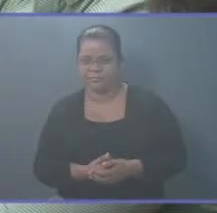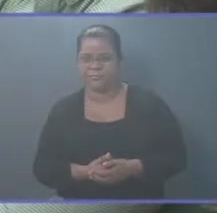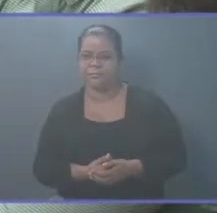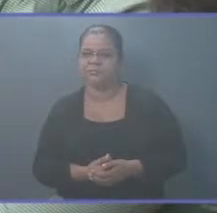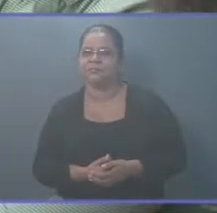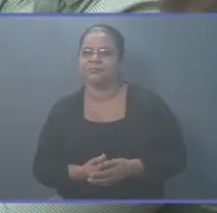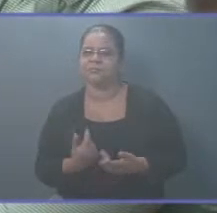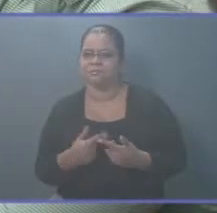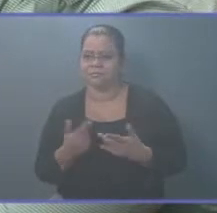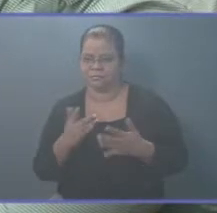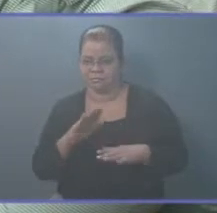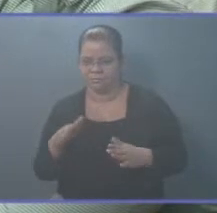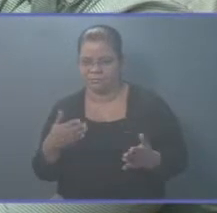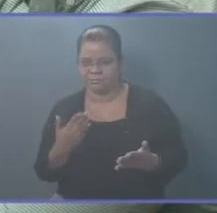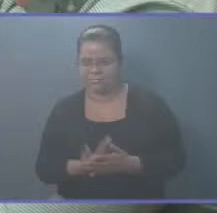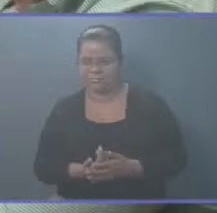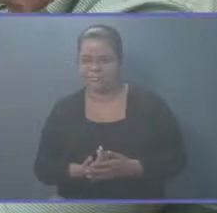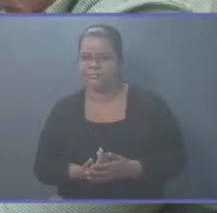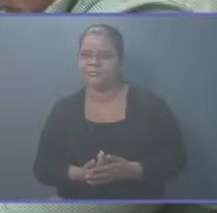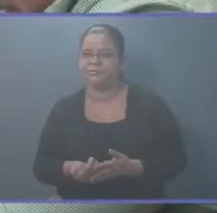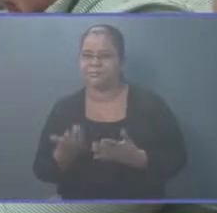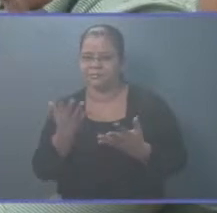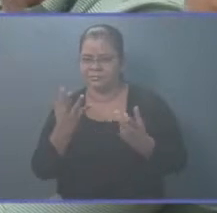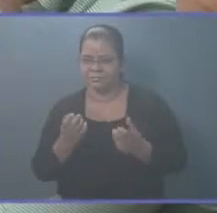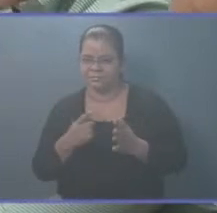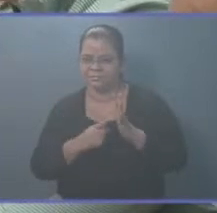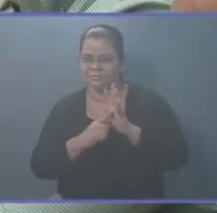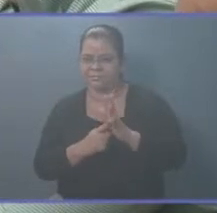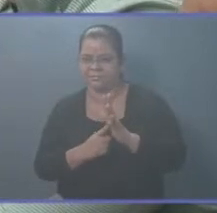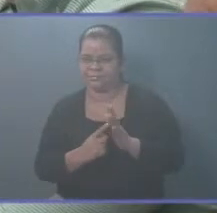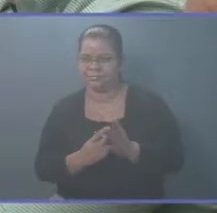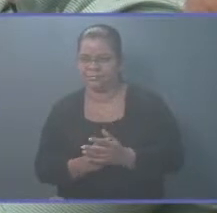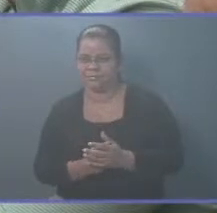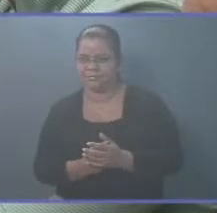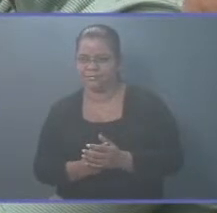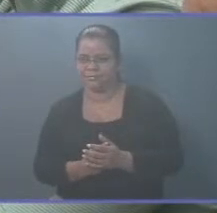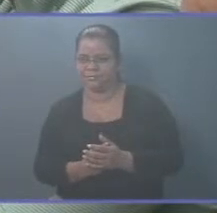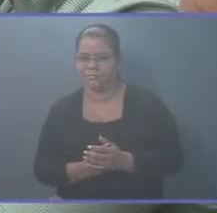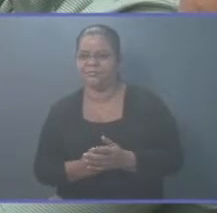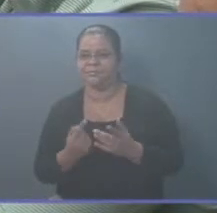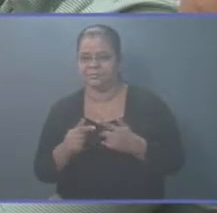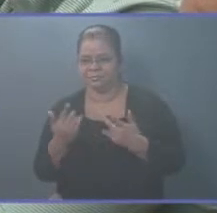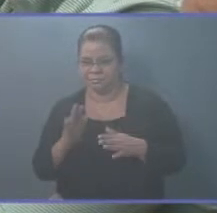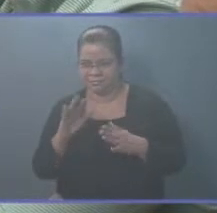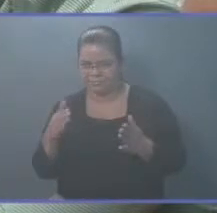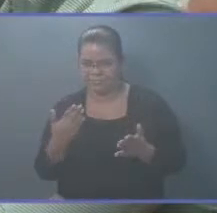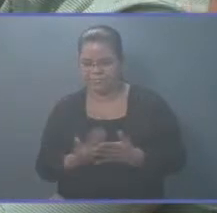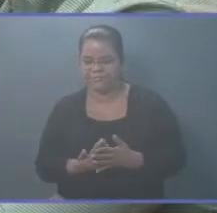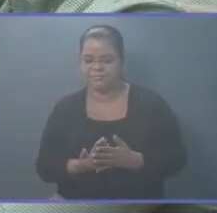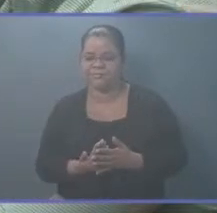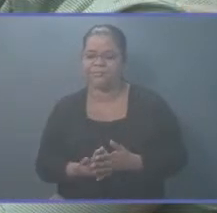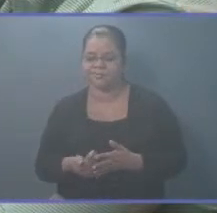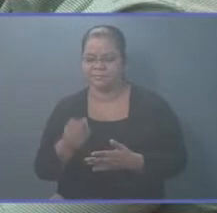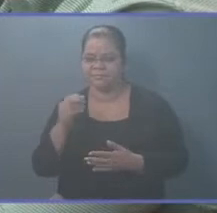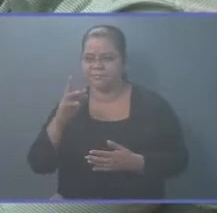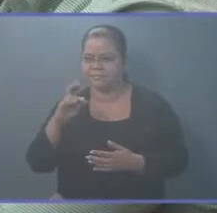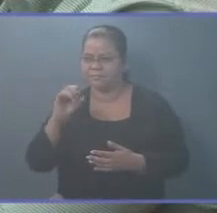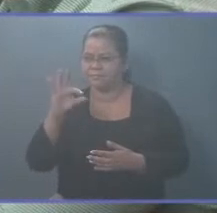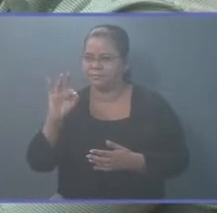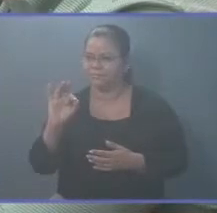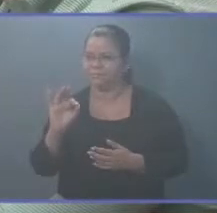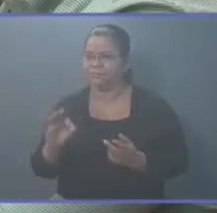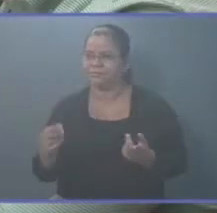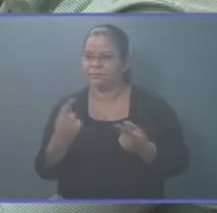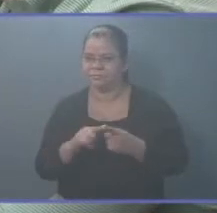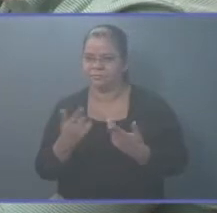Pero aquí lo que se trasluce es como que la gente va a llegar a atestiguar, a ser un testigo de referencia, que